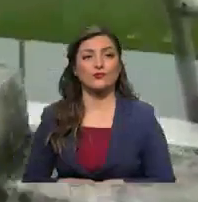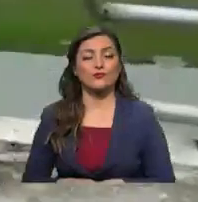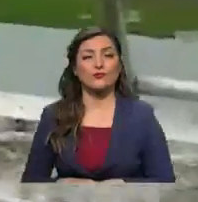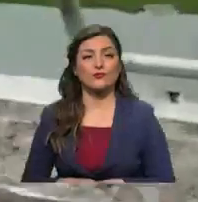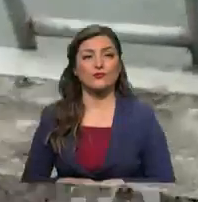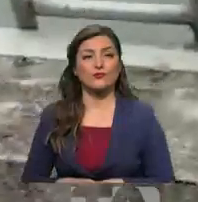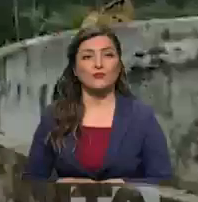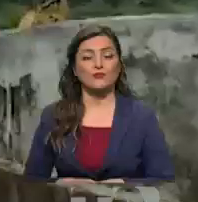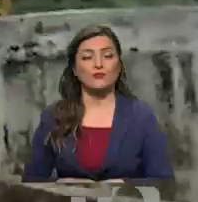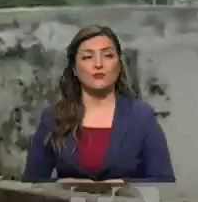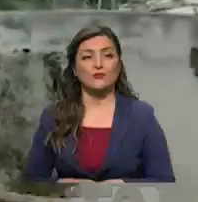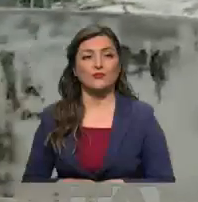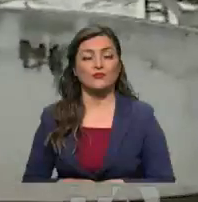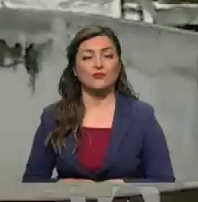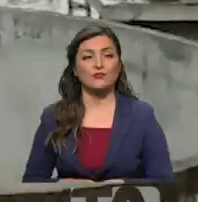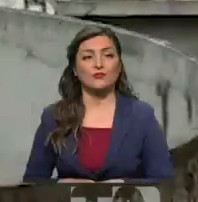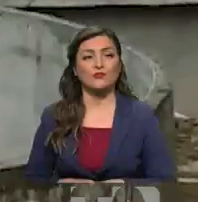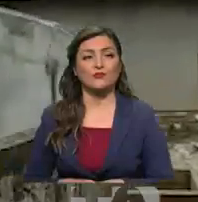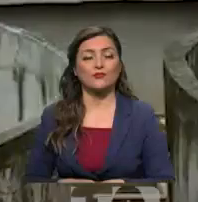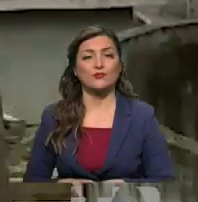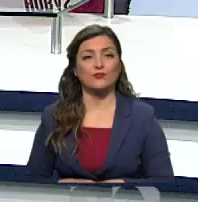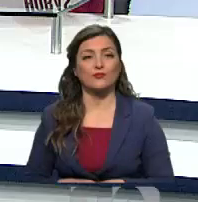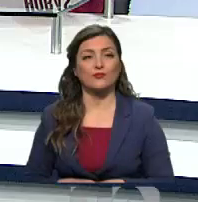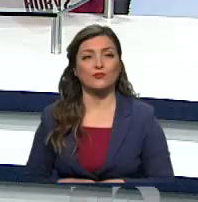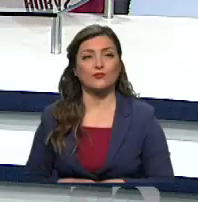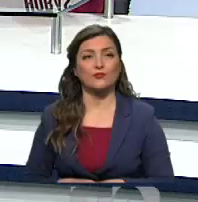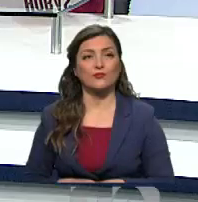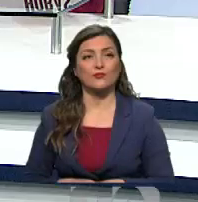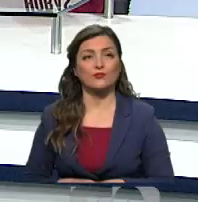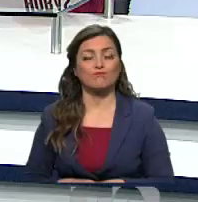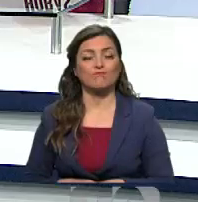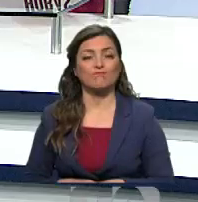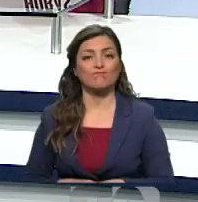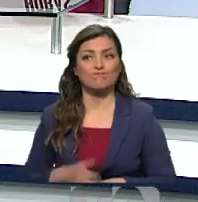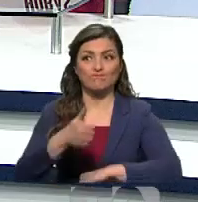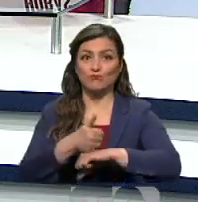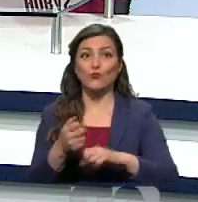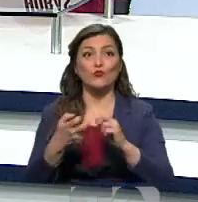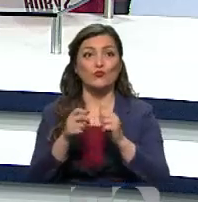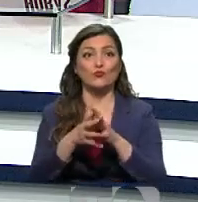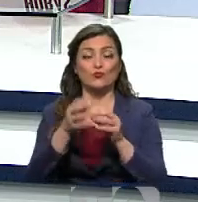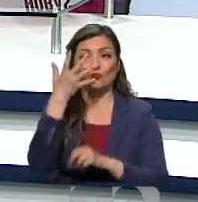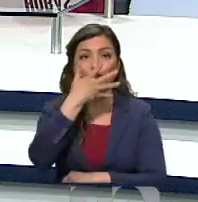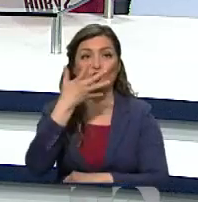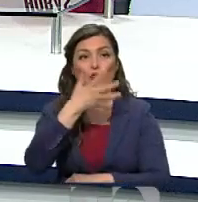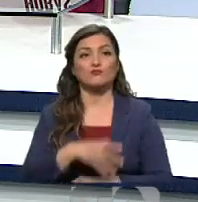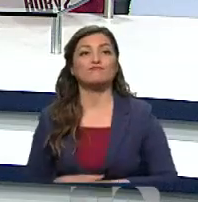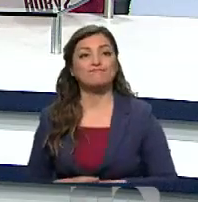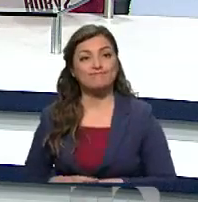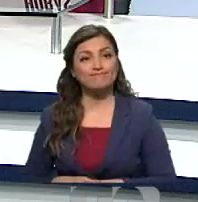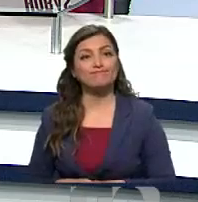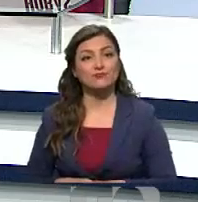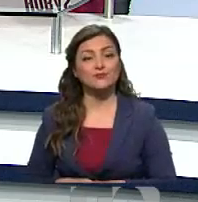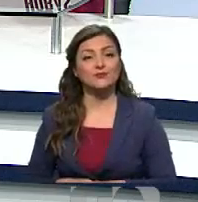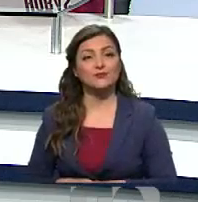con imágenes de Daniel Pérez, Carlos Chamorro, 24 horas. Esperamos que las autoridades en Esmeraldas puedan atender este